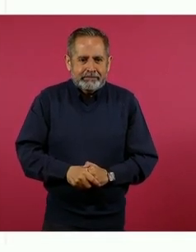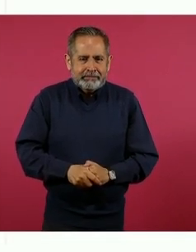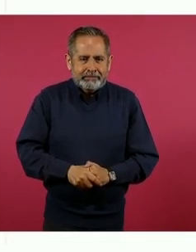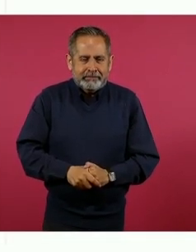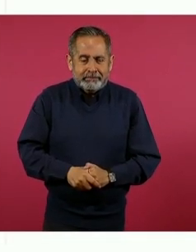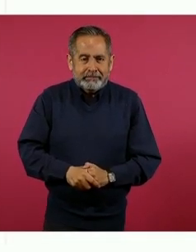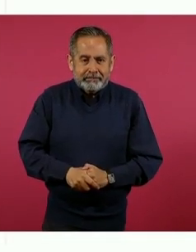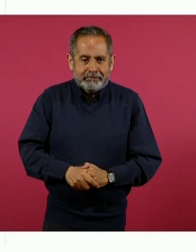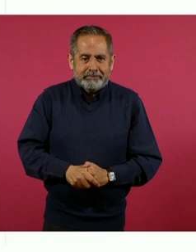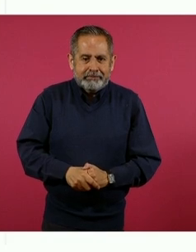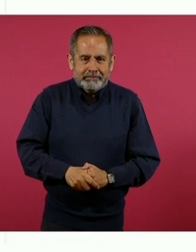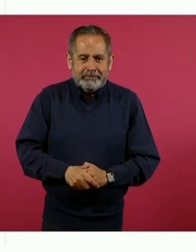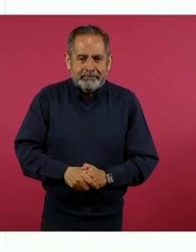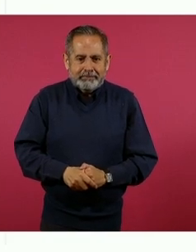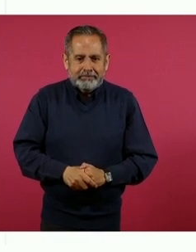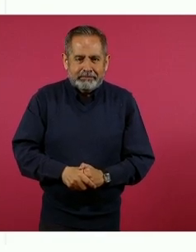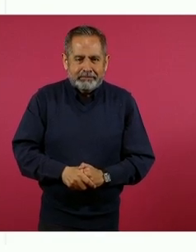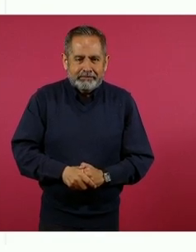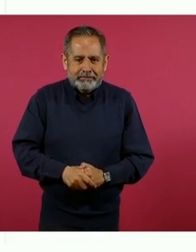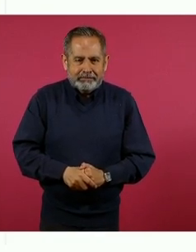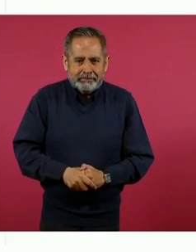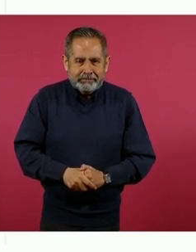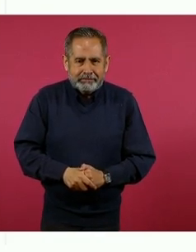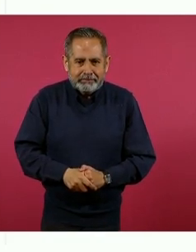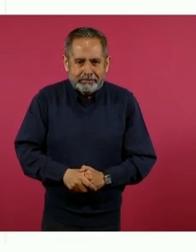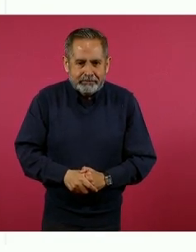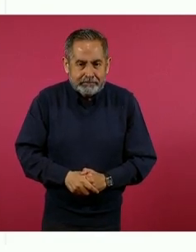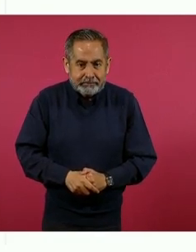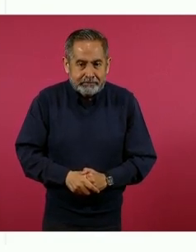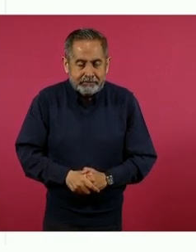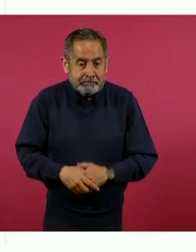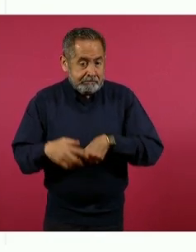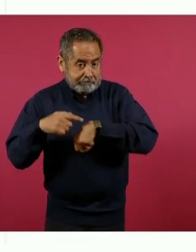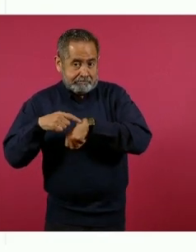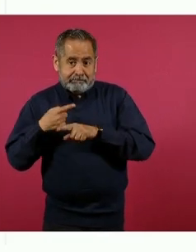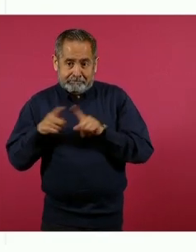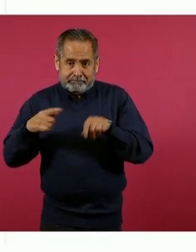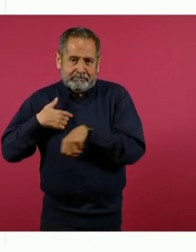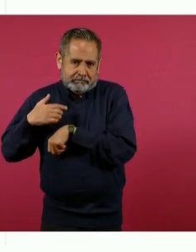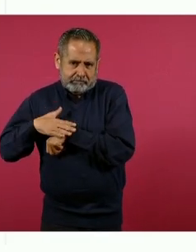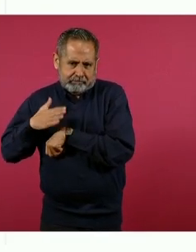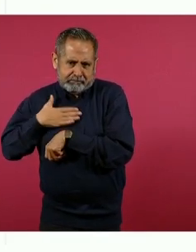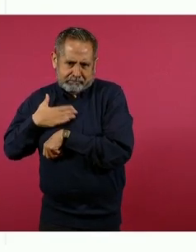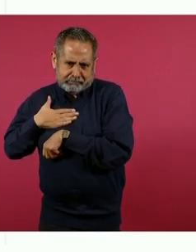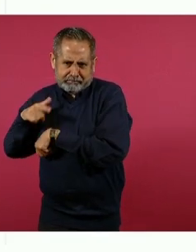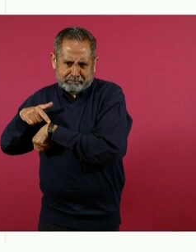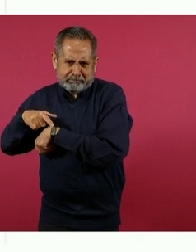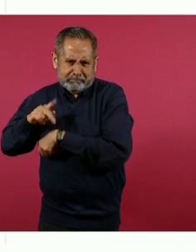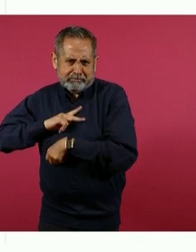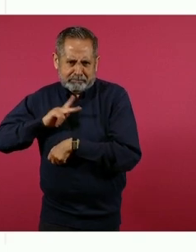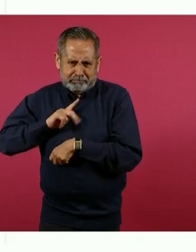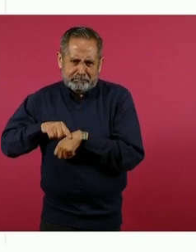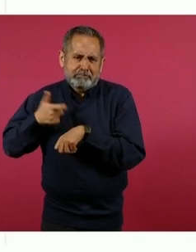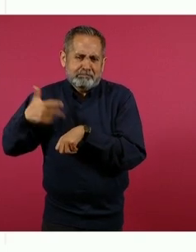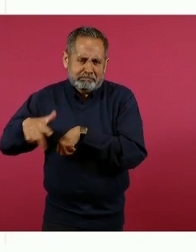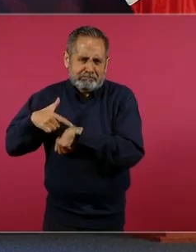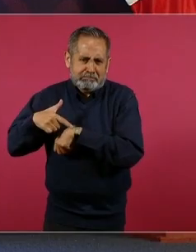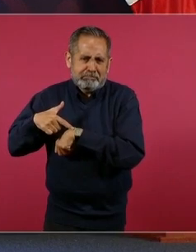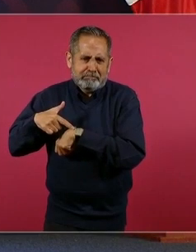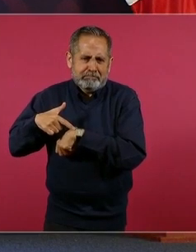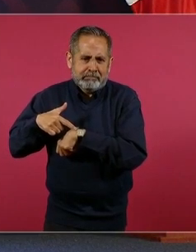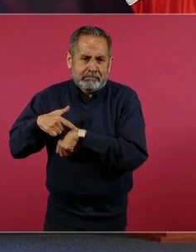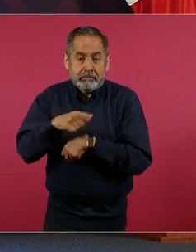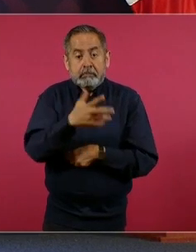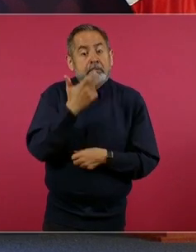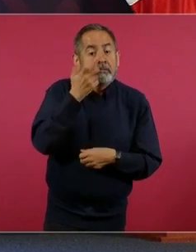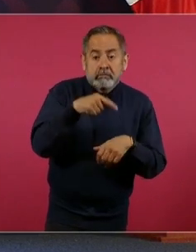Y es este. Pero este sí es el que yo uso. Bueno, este no. Este es el